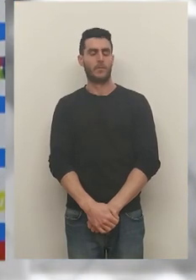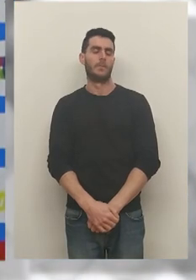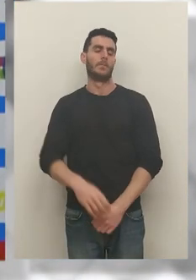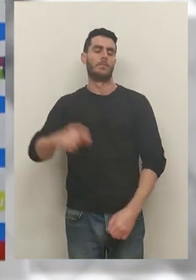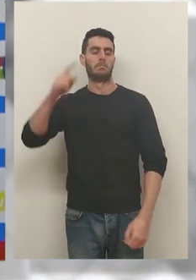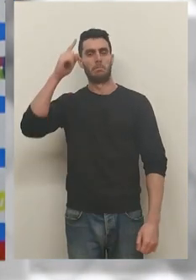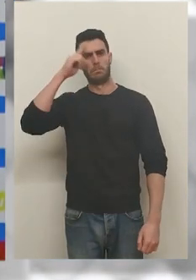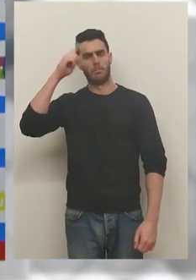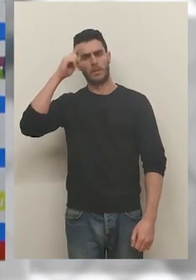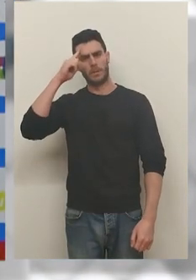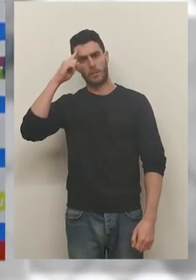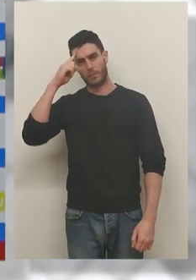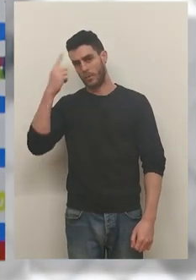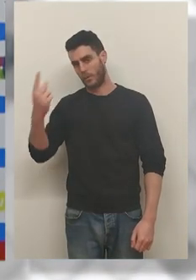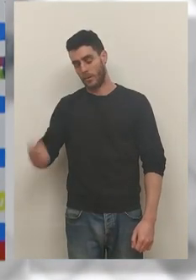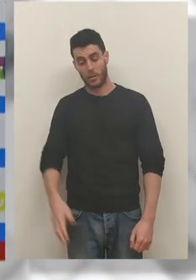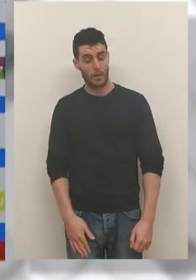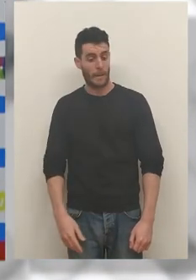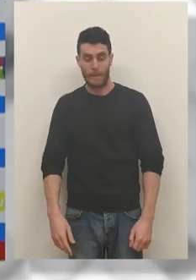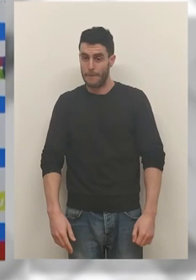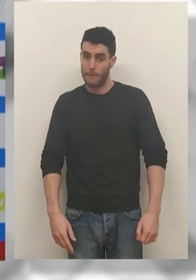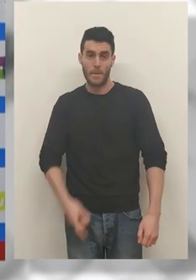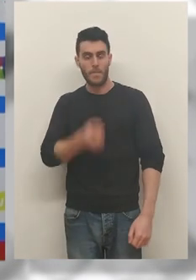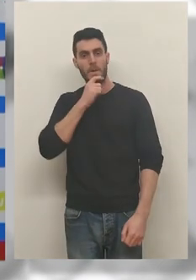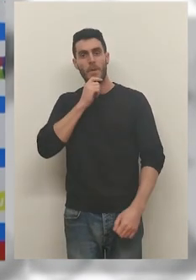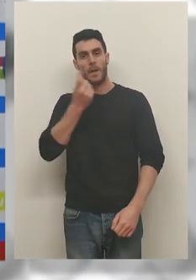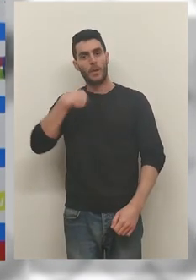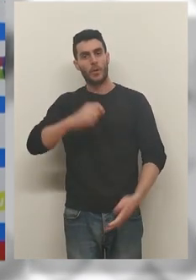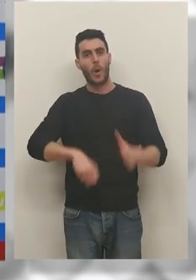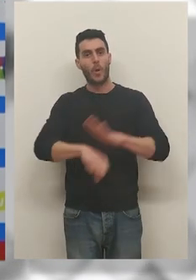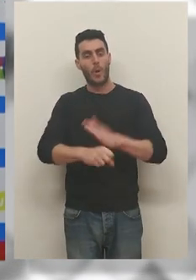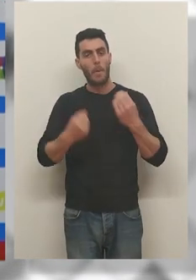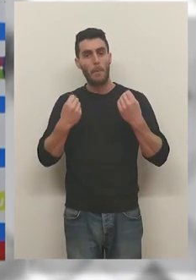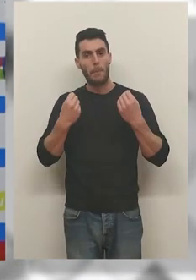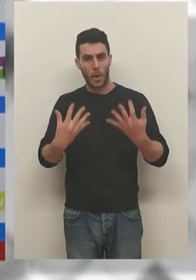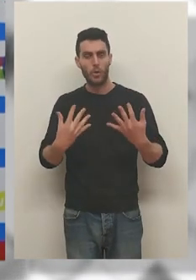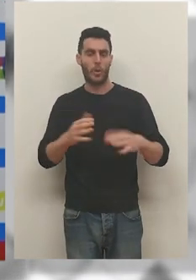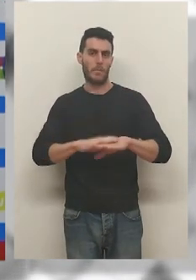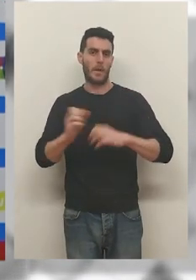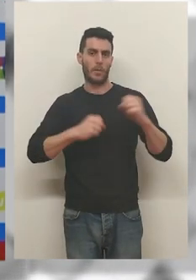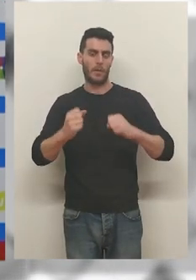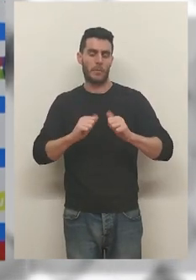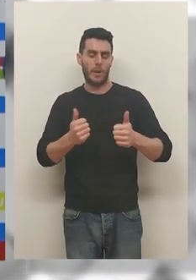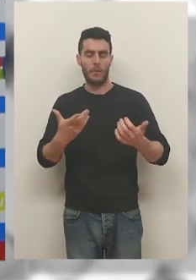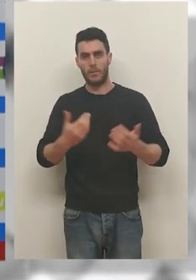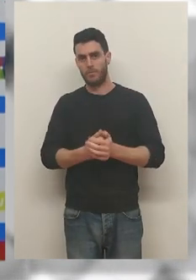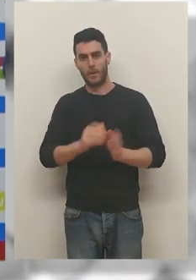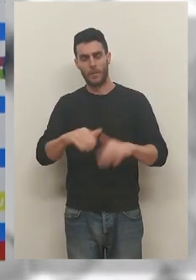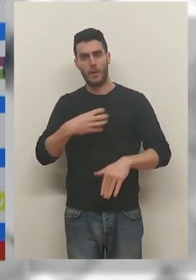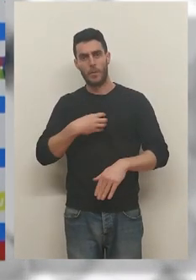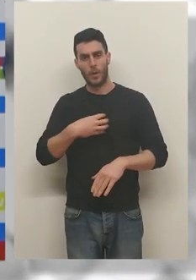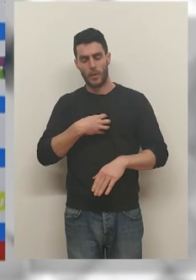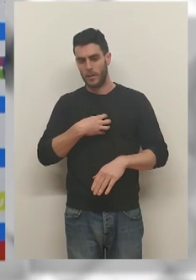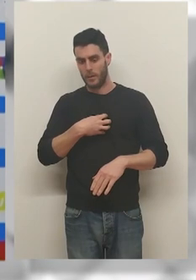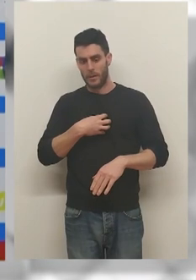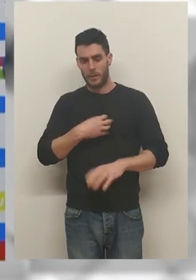sabíamos que nos lo teníamos que jugar toda cara o cruz y e intentar sobre todo hacer un gol pronto para para poder competir en el partido bueno